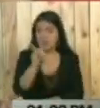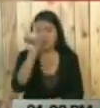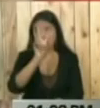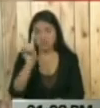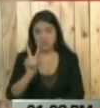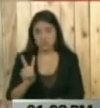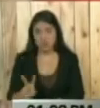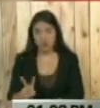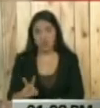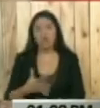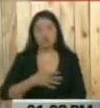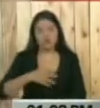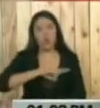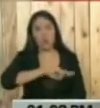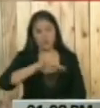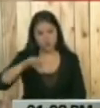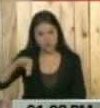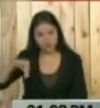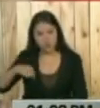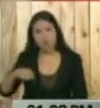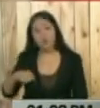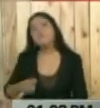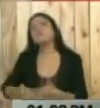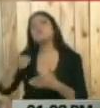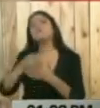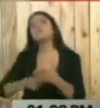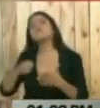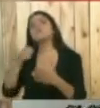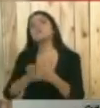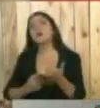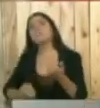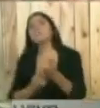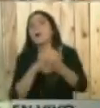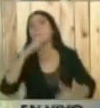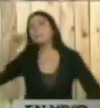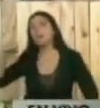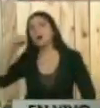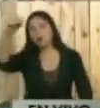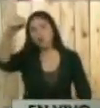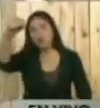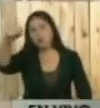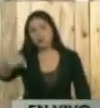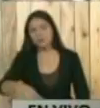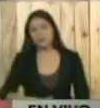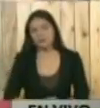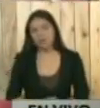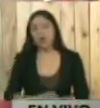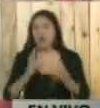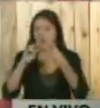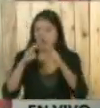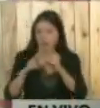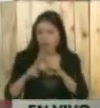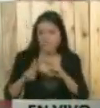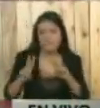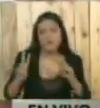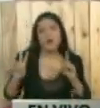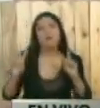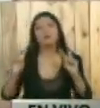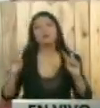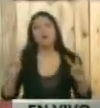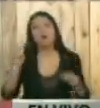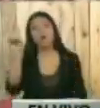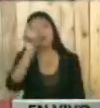país, nosotros estamos rodillas en tierra con Nicolás, rodillas en tierra por la paz, rodillas en tierra